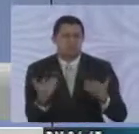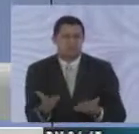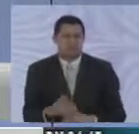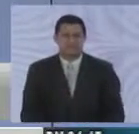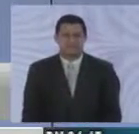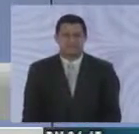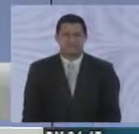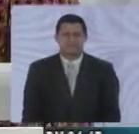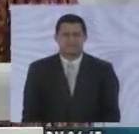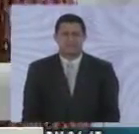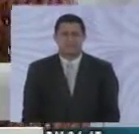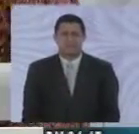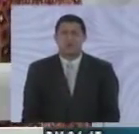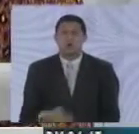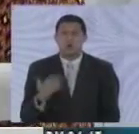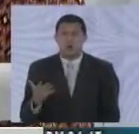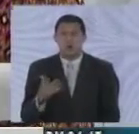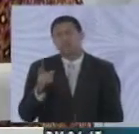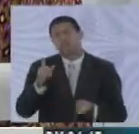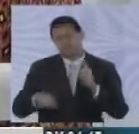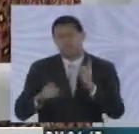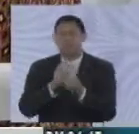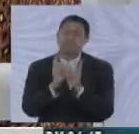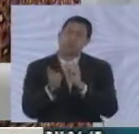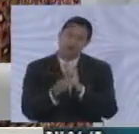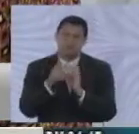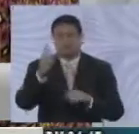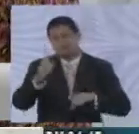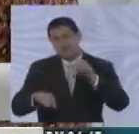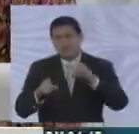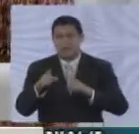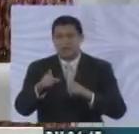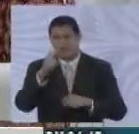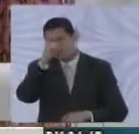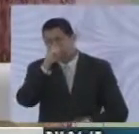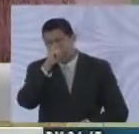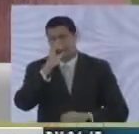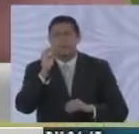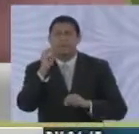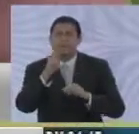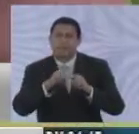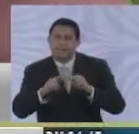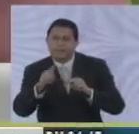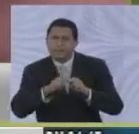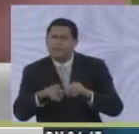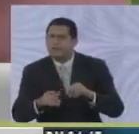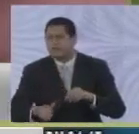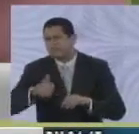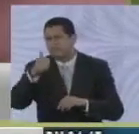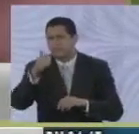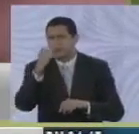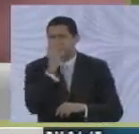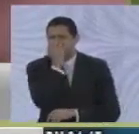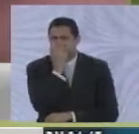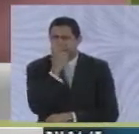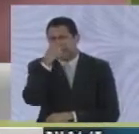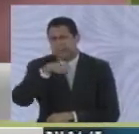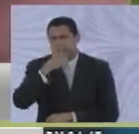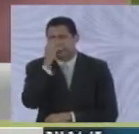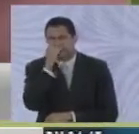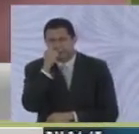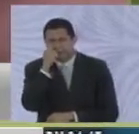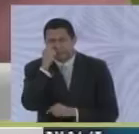patología, doctora? Bueno, las causas varían si es el grupo, dependiendo del grupo etario. En niños la causa más frecuente es la rinitis alérgica y la